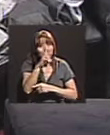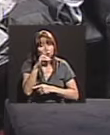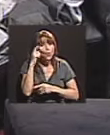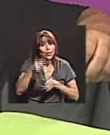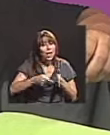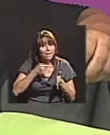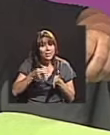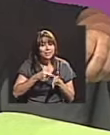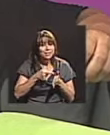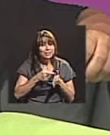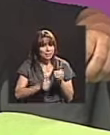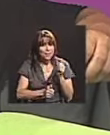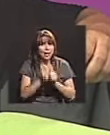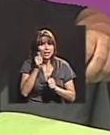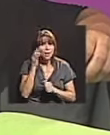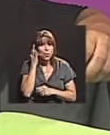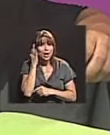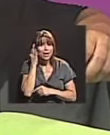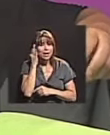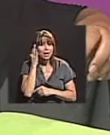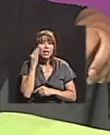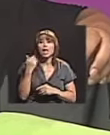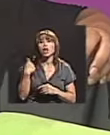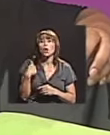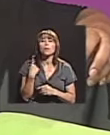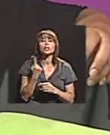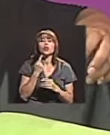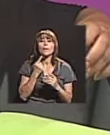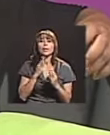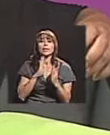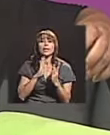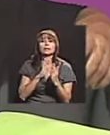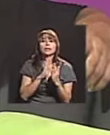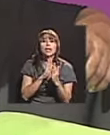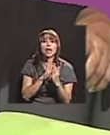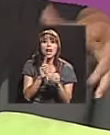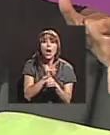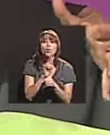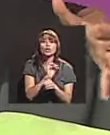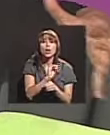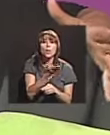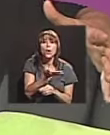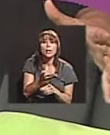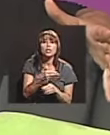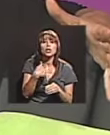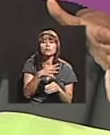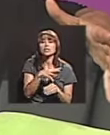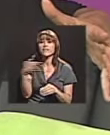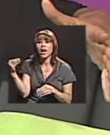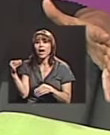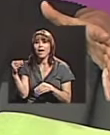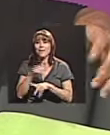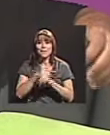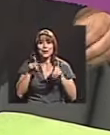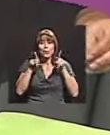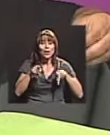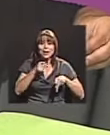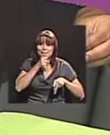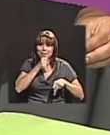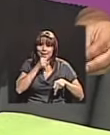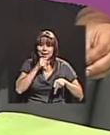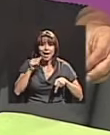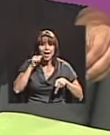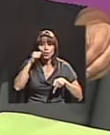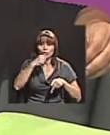todo la mujer el hombre simplemente la borda se lo usa como un objeto y se va y en la mujer vieja en la mujer adulta mayor y a mí